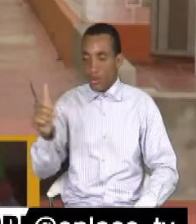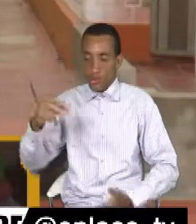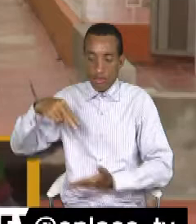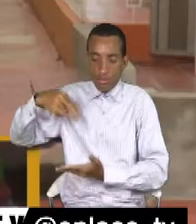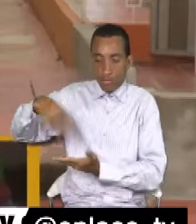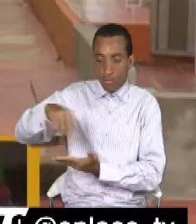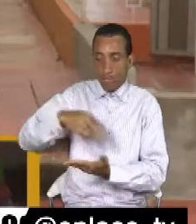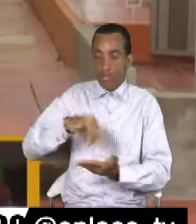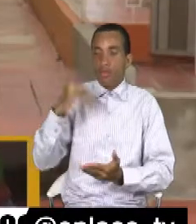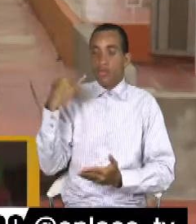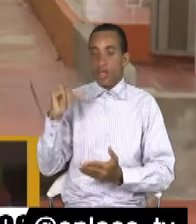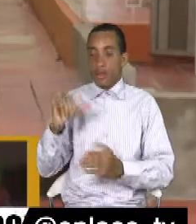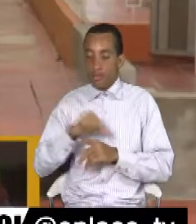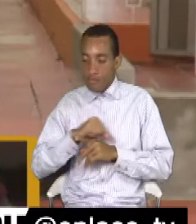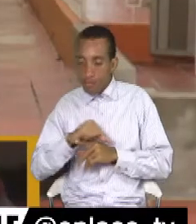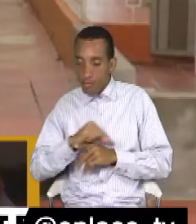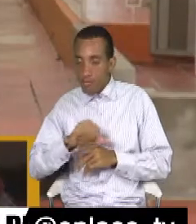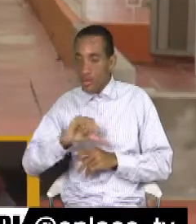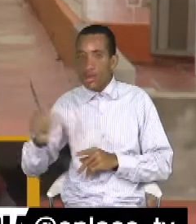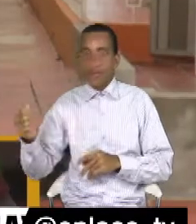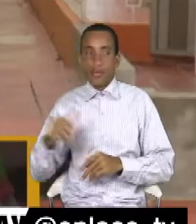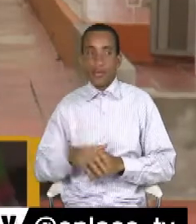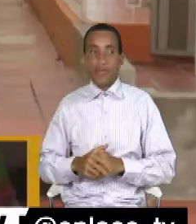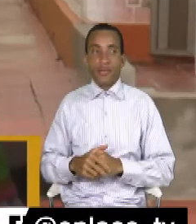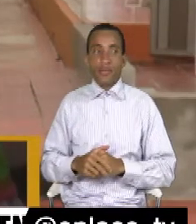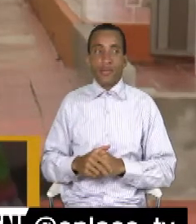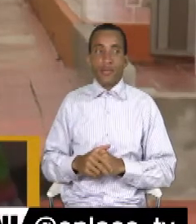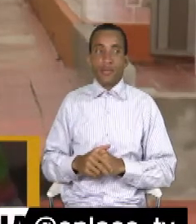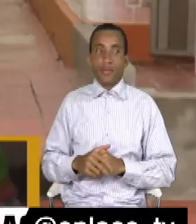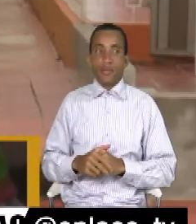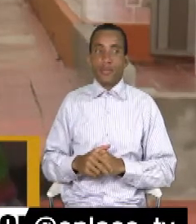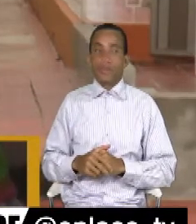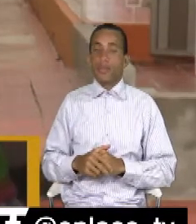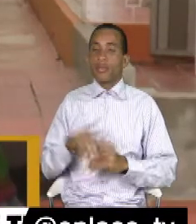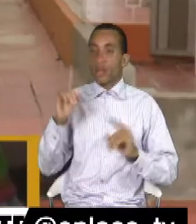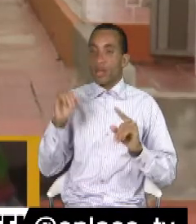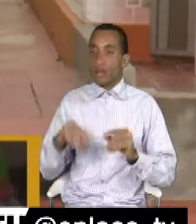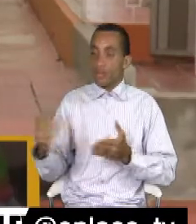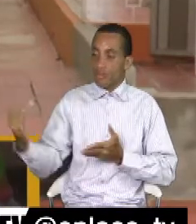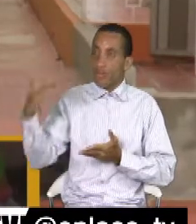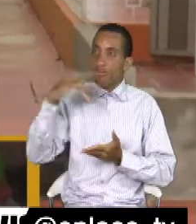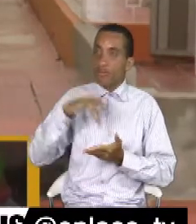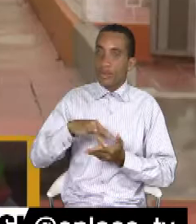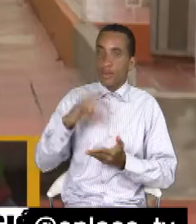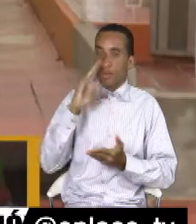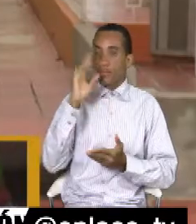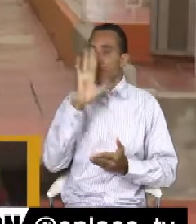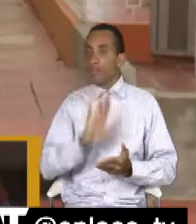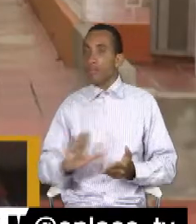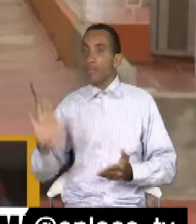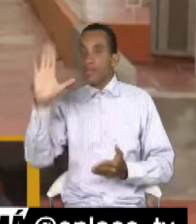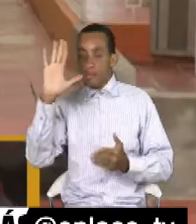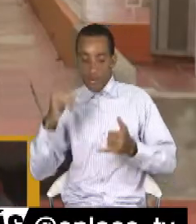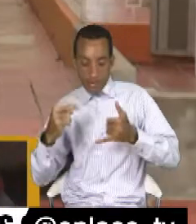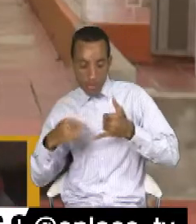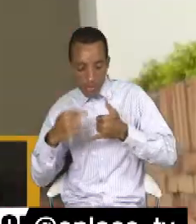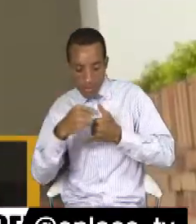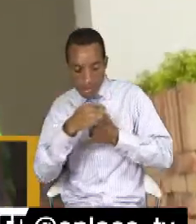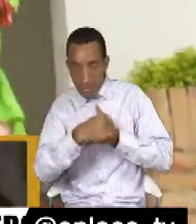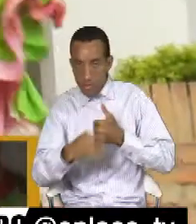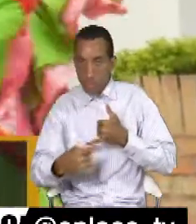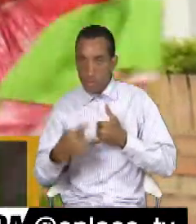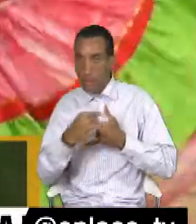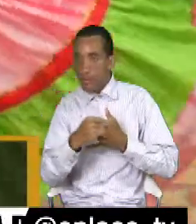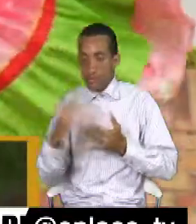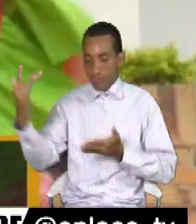ya tendrán preparados las otras parejas y vienen parejas nacionales de diferentes partes del país. A